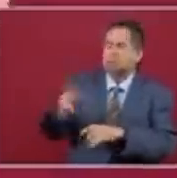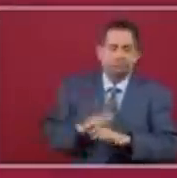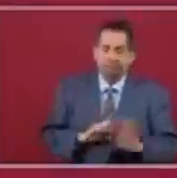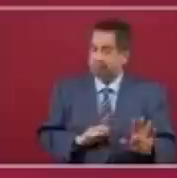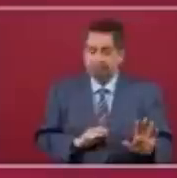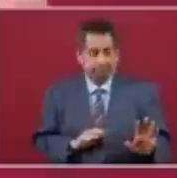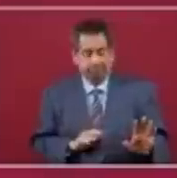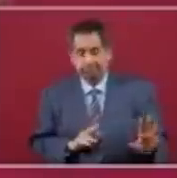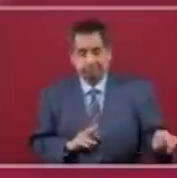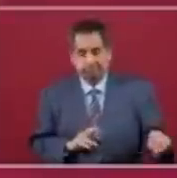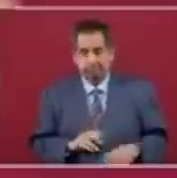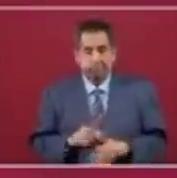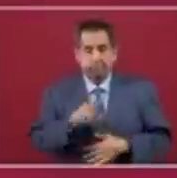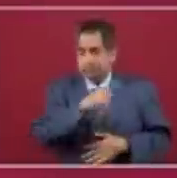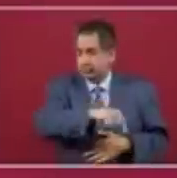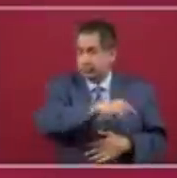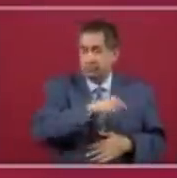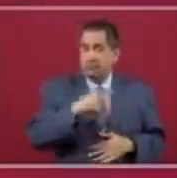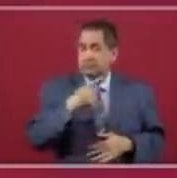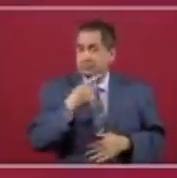¿Cuánto tiempo estuvieron diciendo?